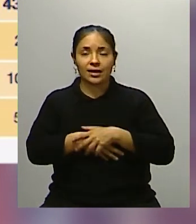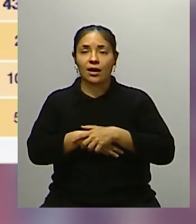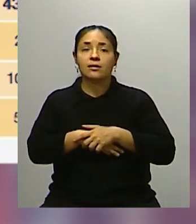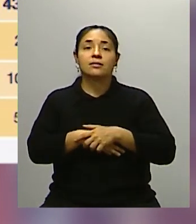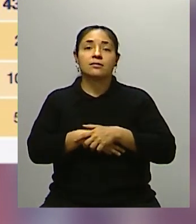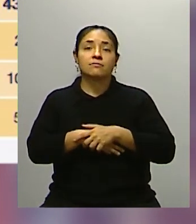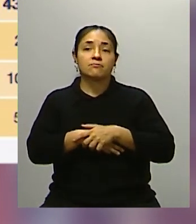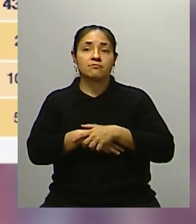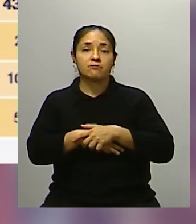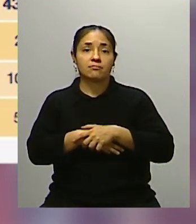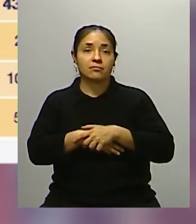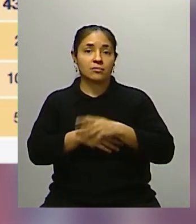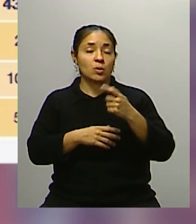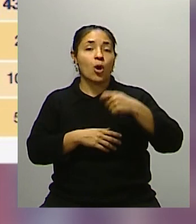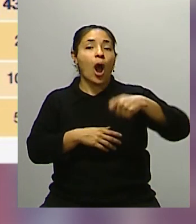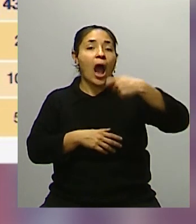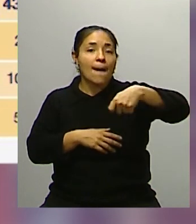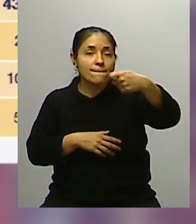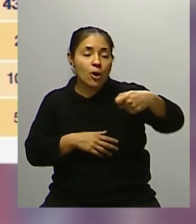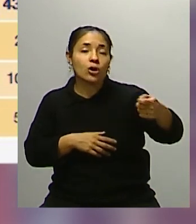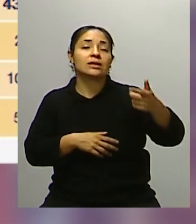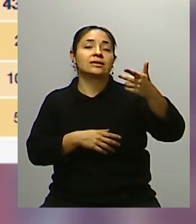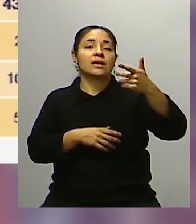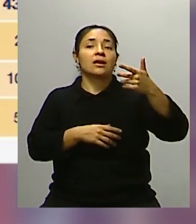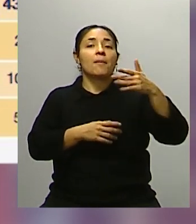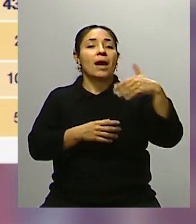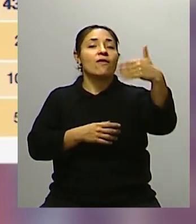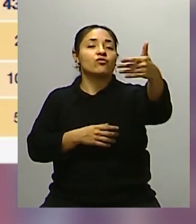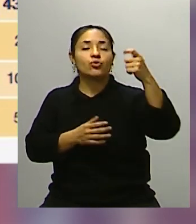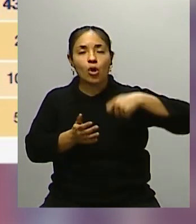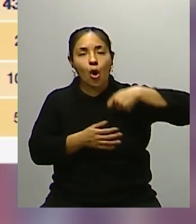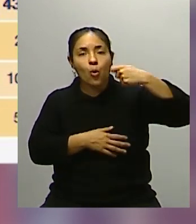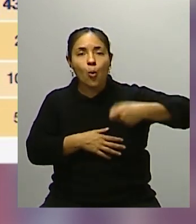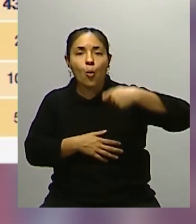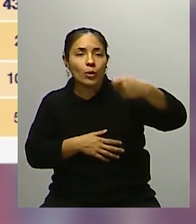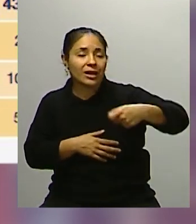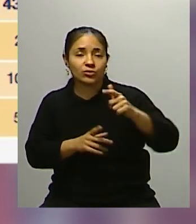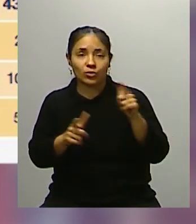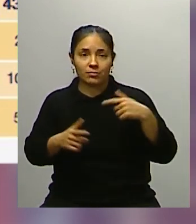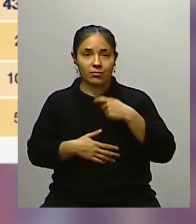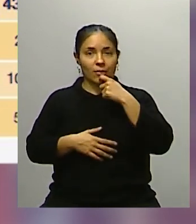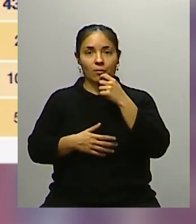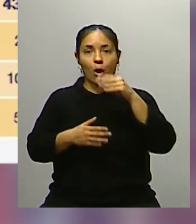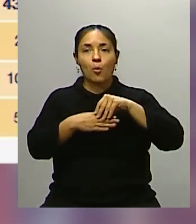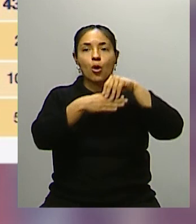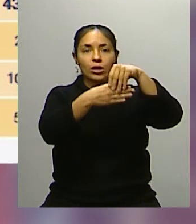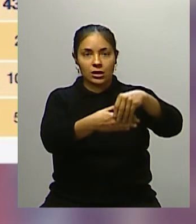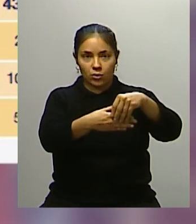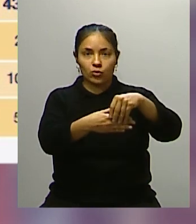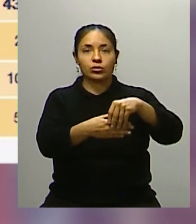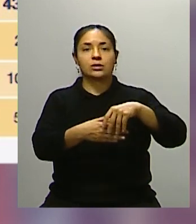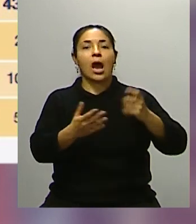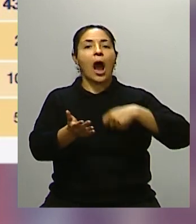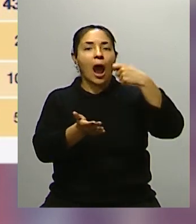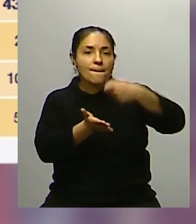que no están haciendo estos aportes y contribuciones para su jubilación. Porque vos, por ejemplo, vos te das de alta en tu monotributo, vos haces tu